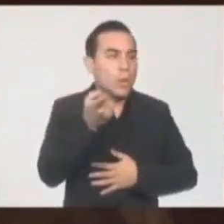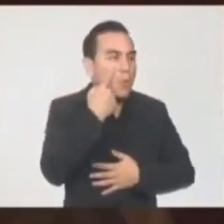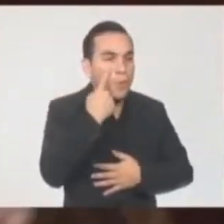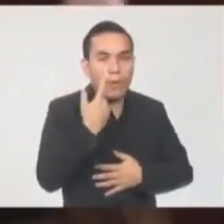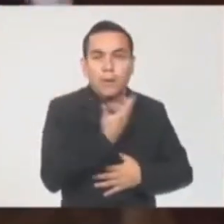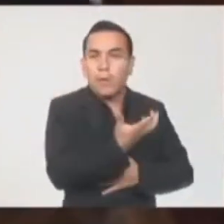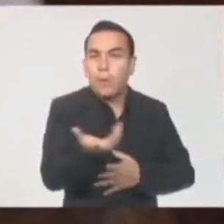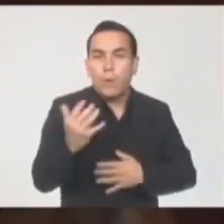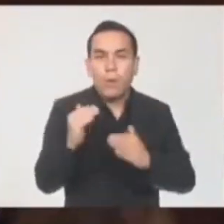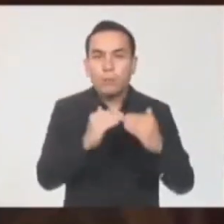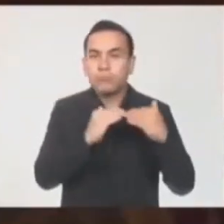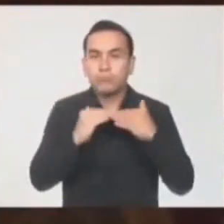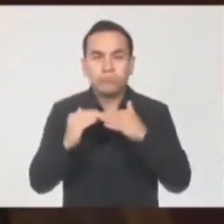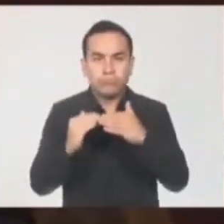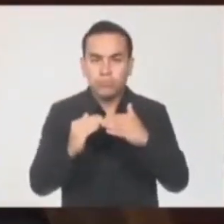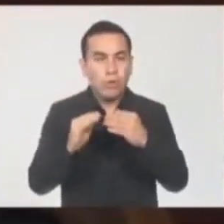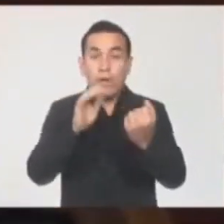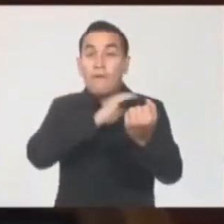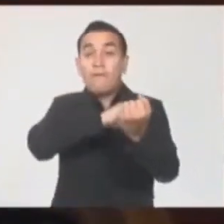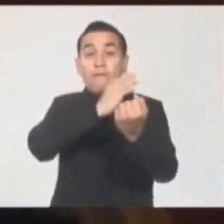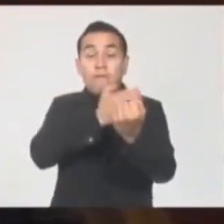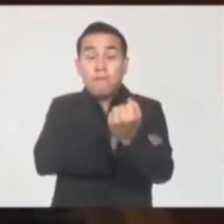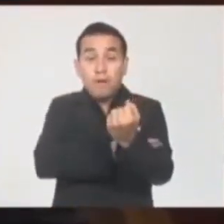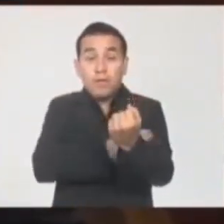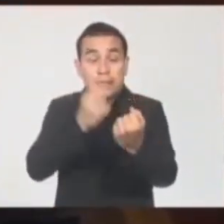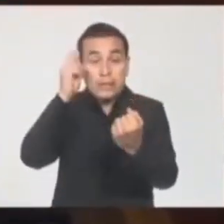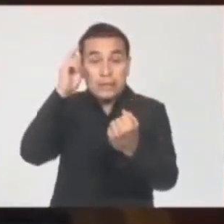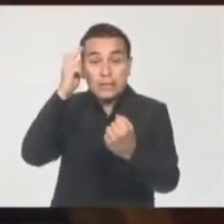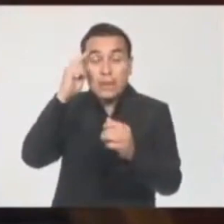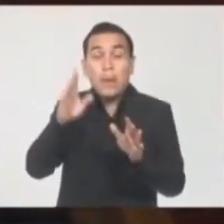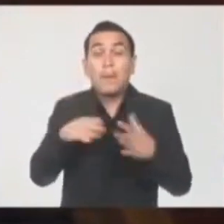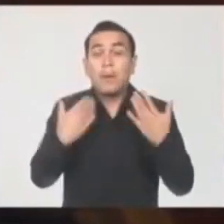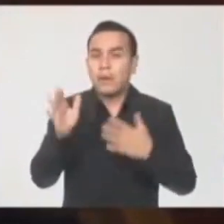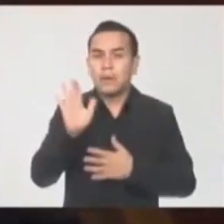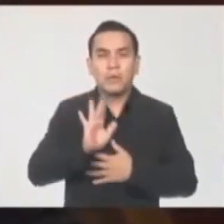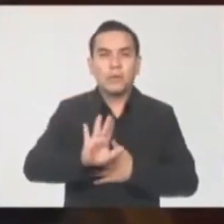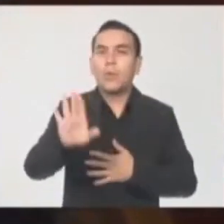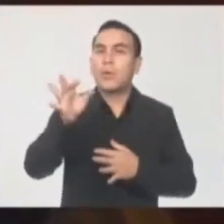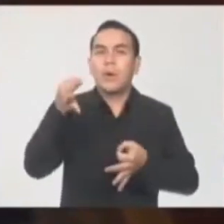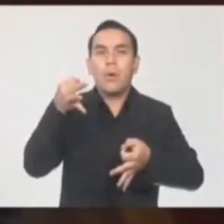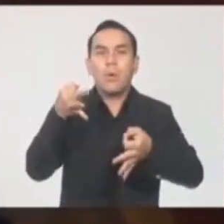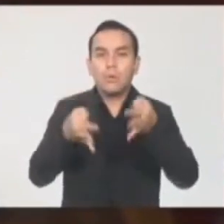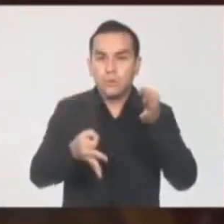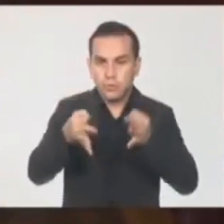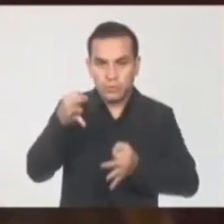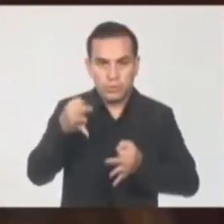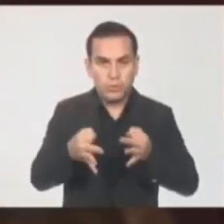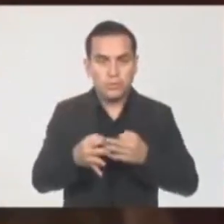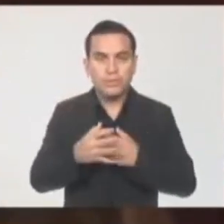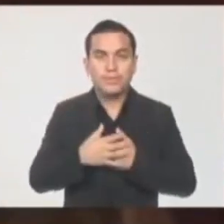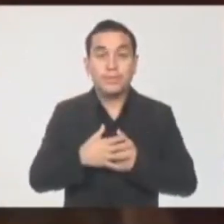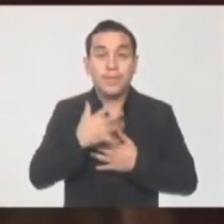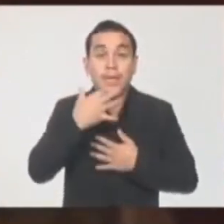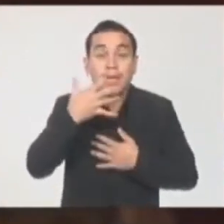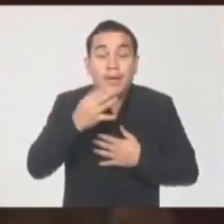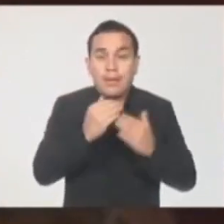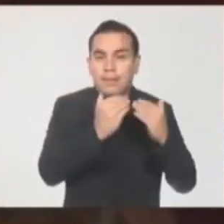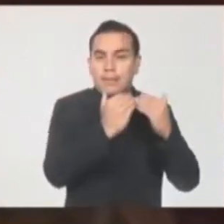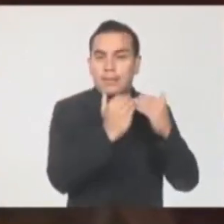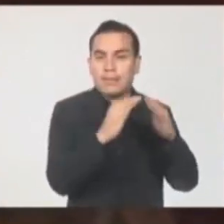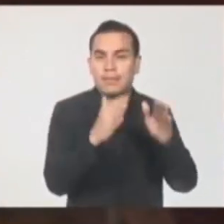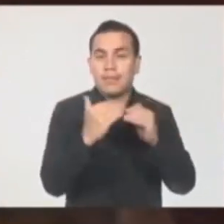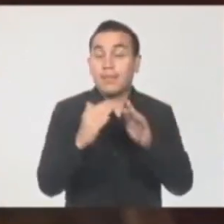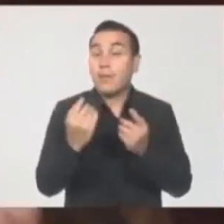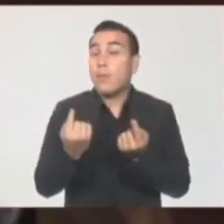todos, porque nunca ha sido fuerte con los que tiene que serlo y porque nunca ha sido justa. A diferencia de todo